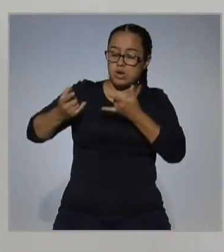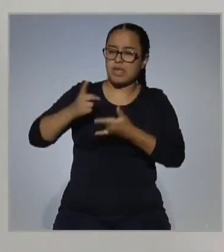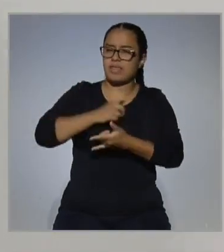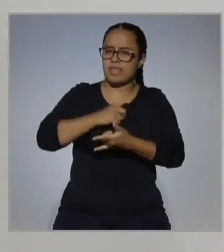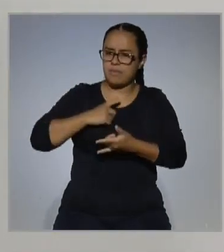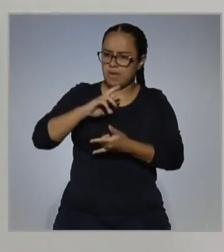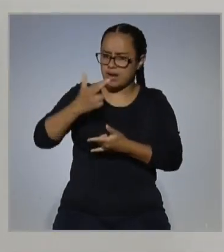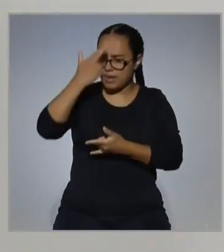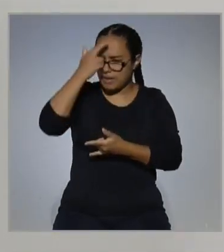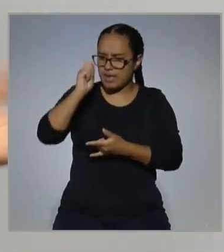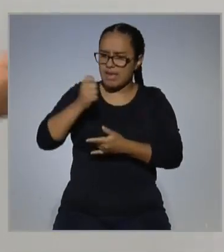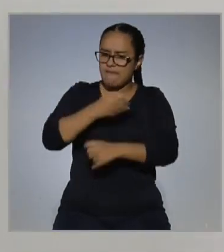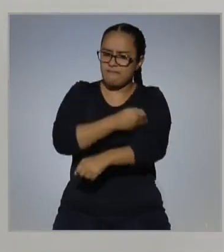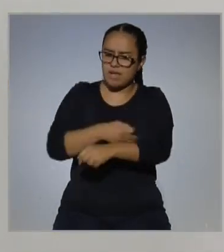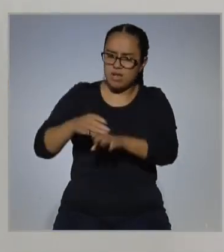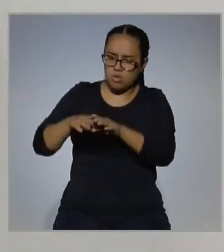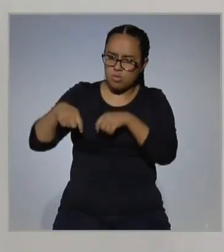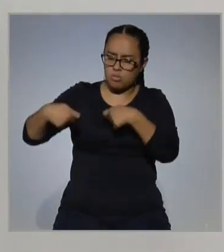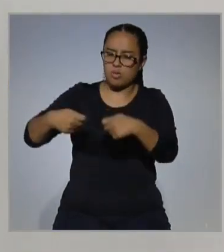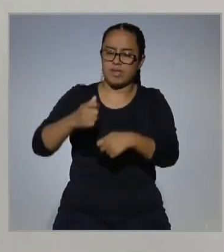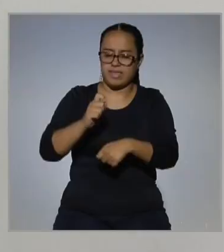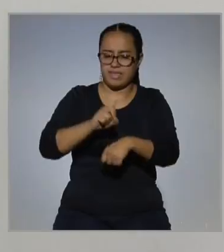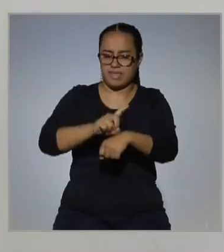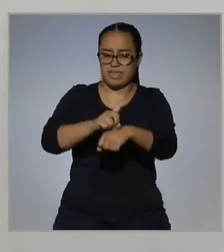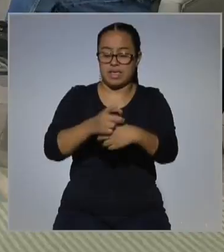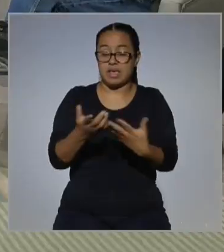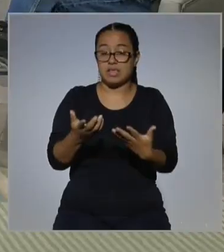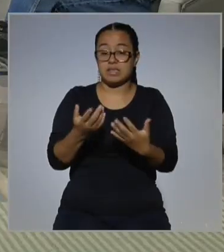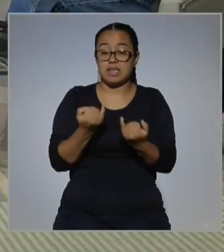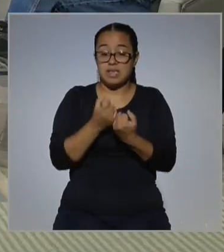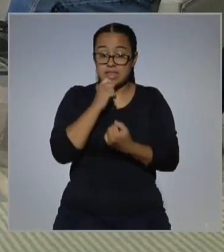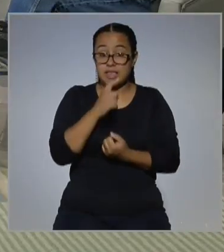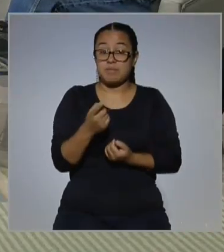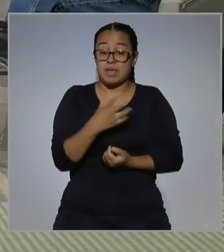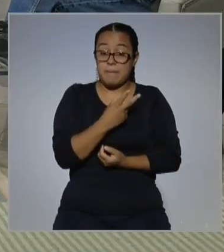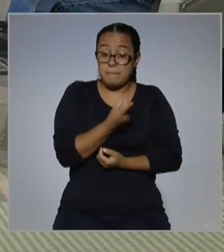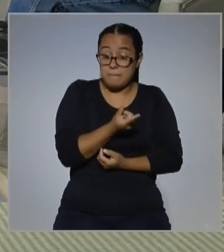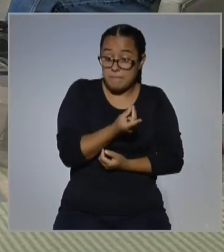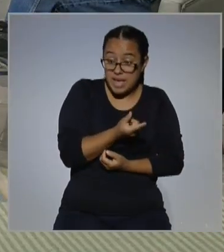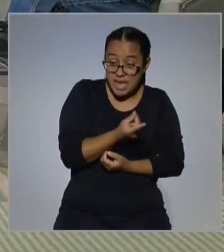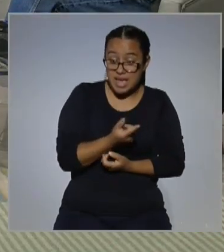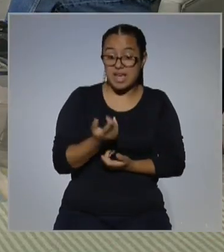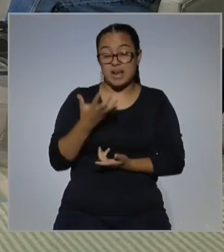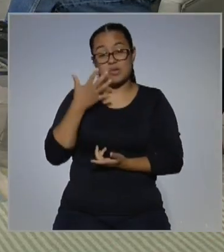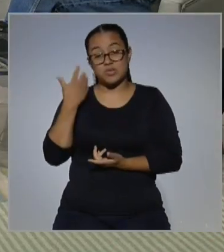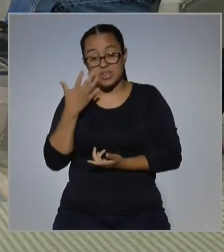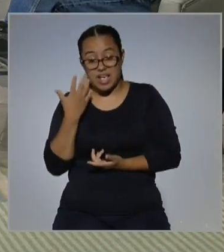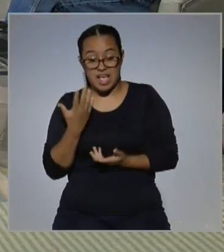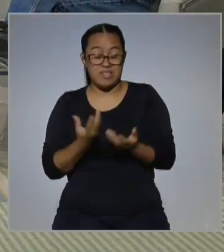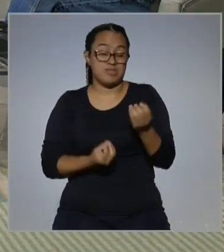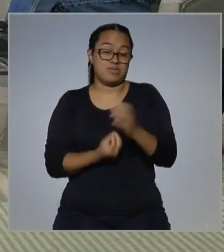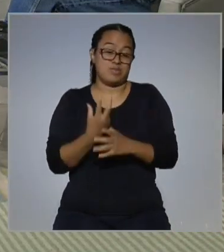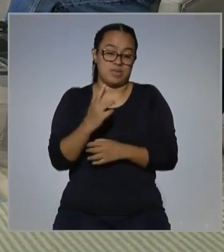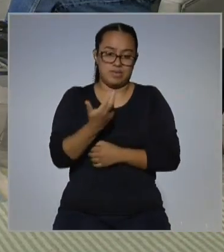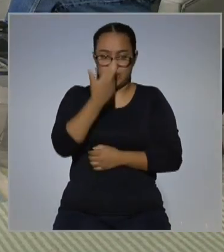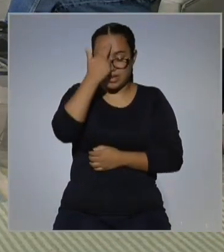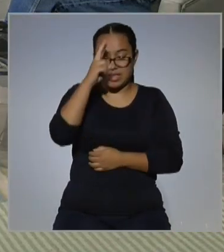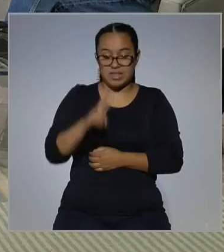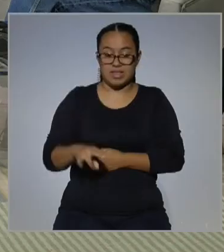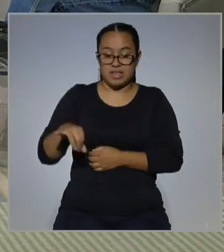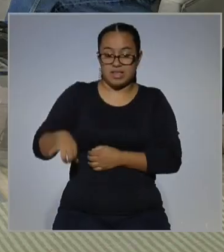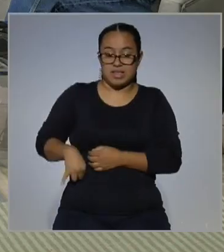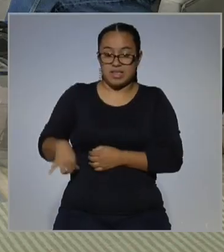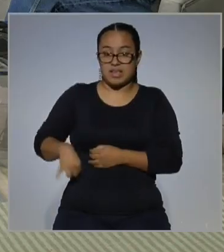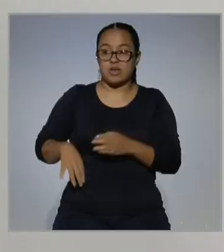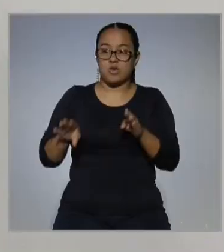de estos días que van pasando. Y ahora a los perrijos y gatijos también, ¿no? Sí. Entonces, qué interesante, o sea,